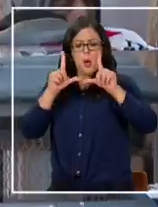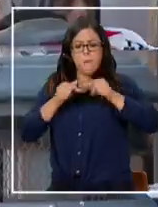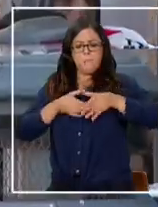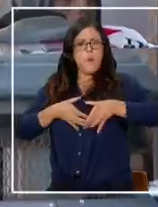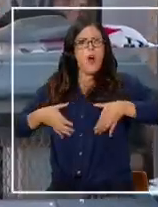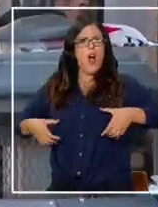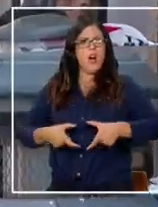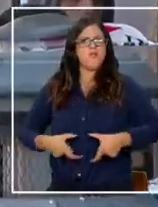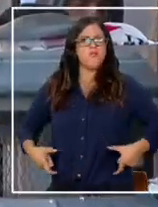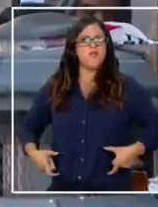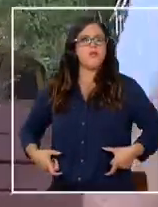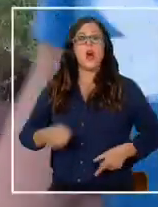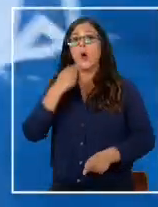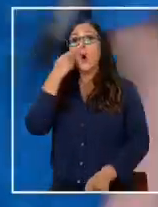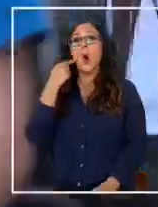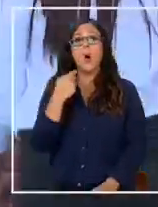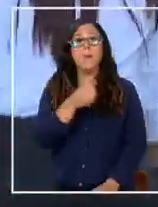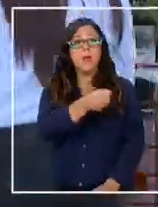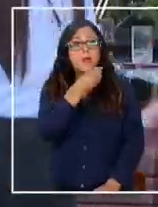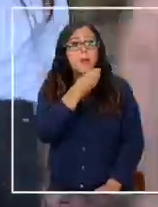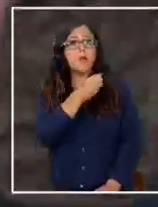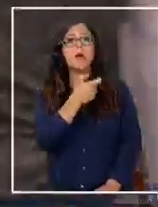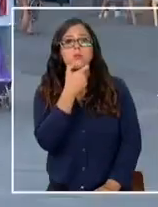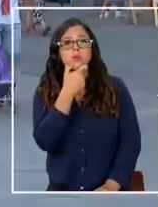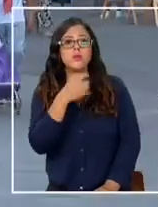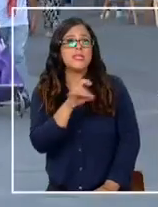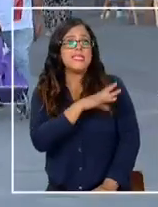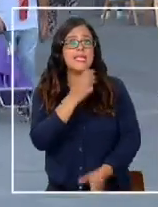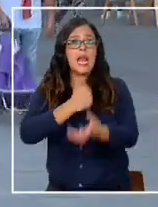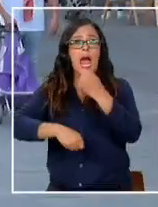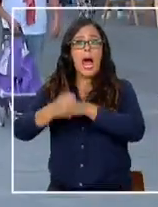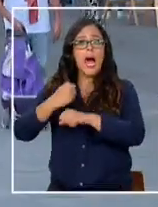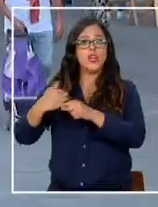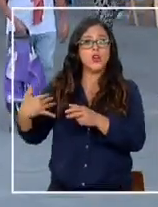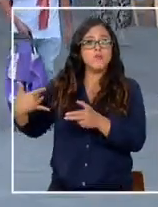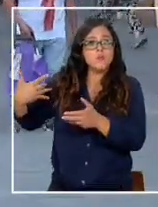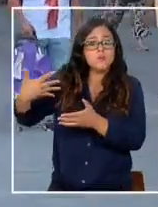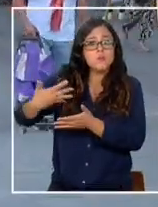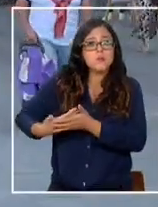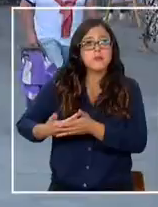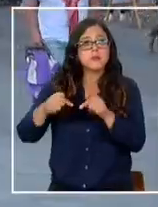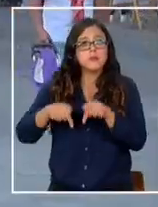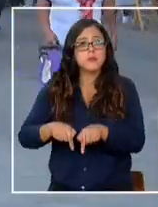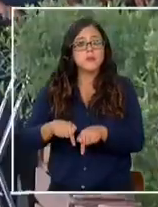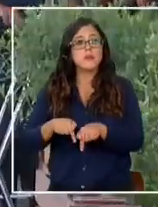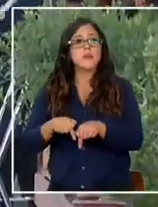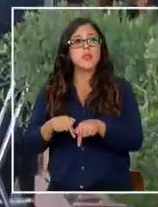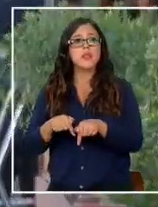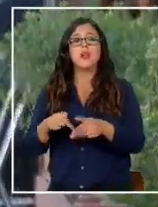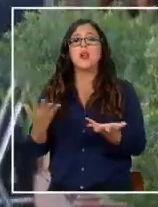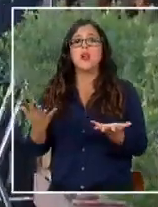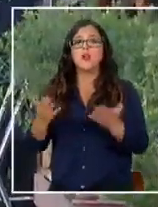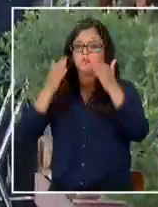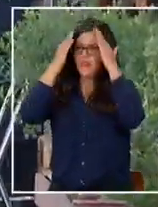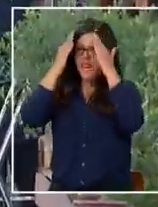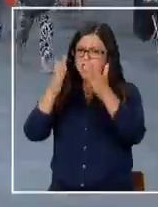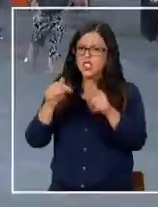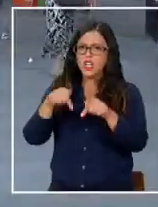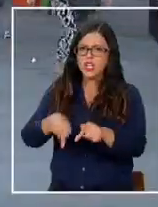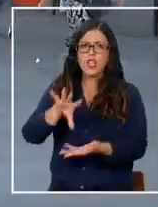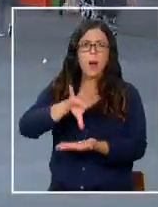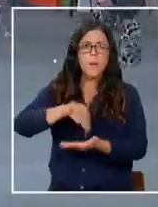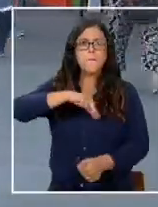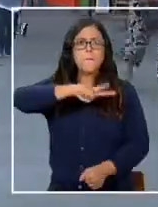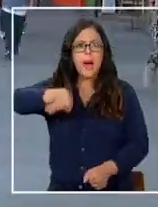John es periodista inglés y corresponsal en Chile desde hace algunos años para medios británicos. Una de las cosas que más le ha llamado la atención de nuestro